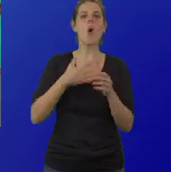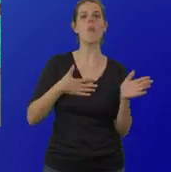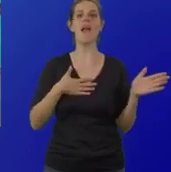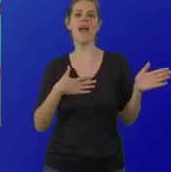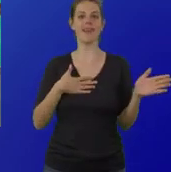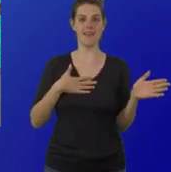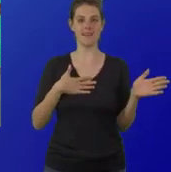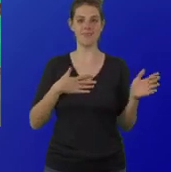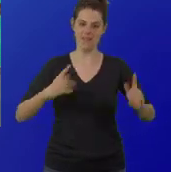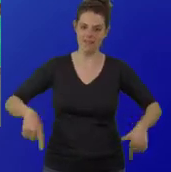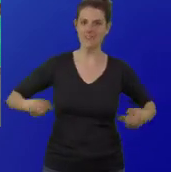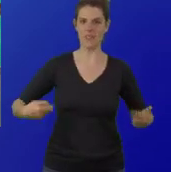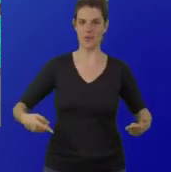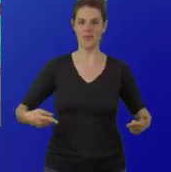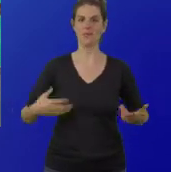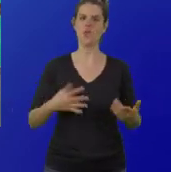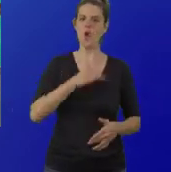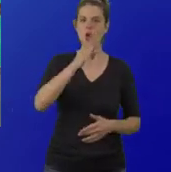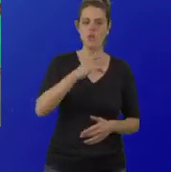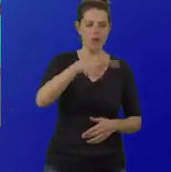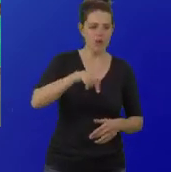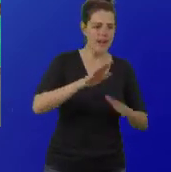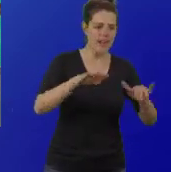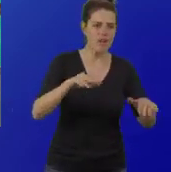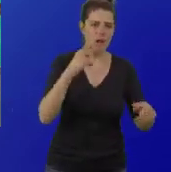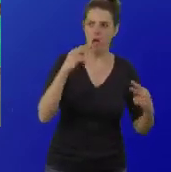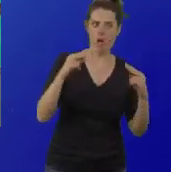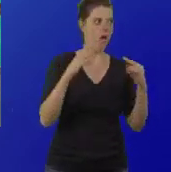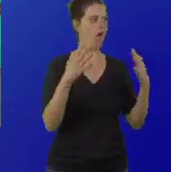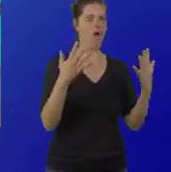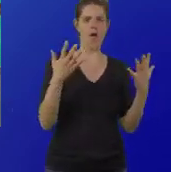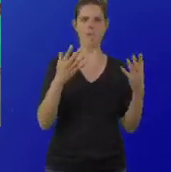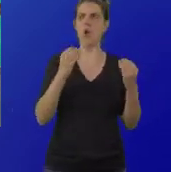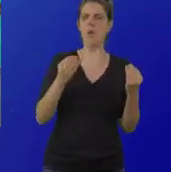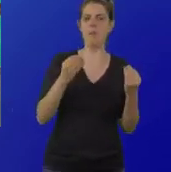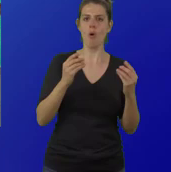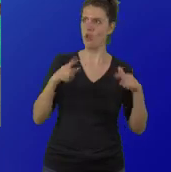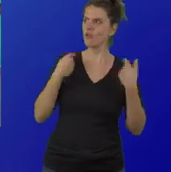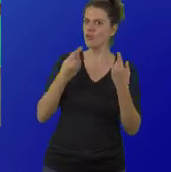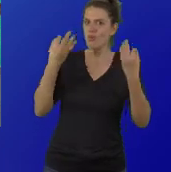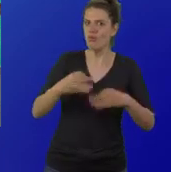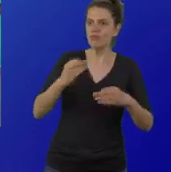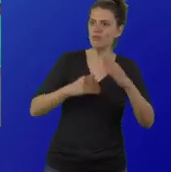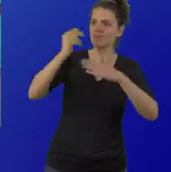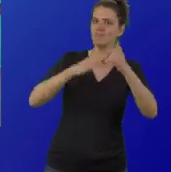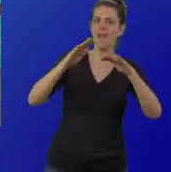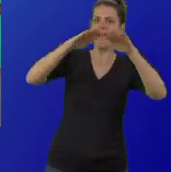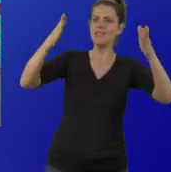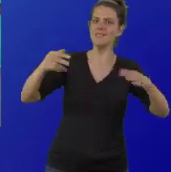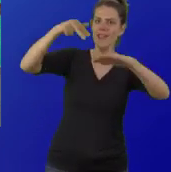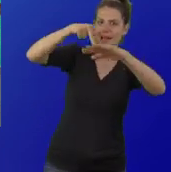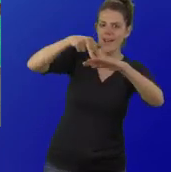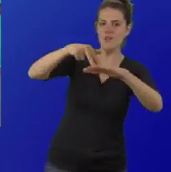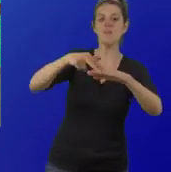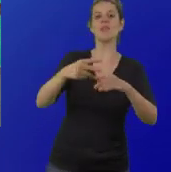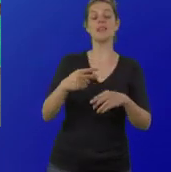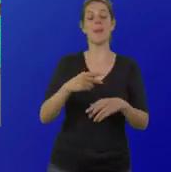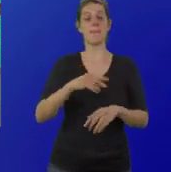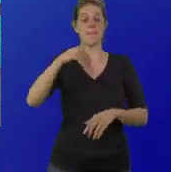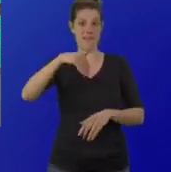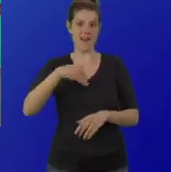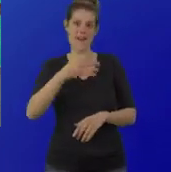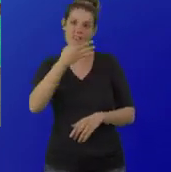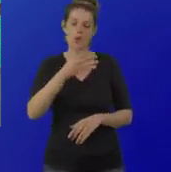ruedas. Cuando nos contó eso, los chicos se miraban, ¿pero cómo? Nosotros estamos haciendo un escenario. Y Mariana les dijo, tienen que